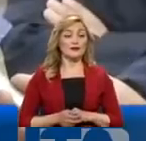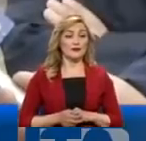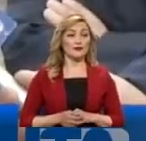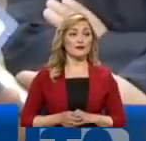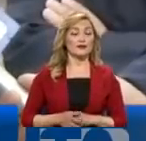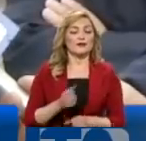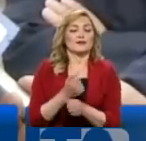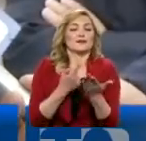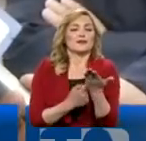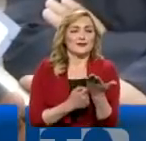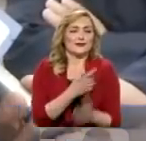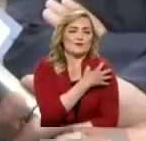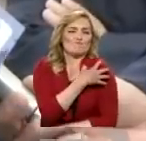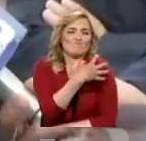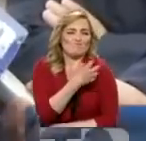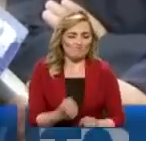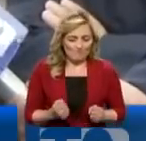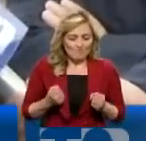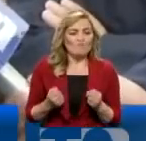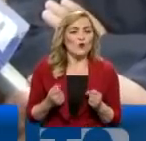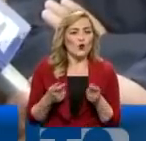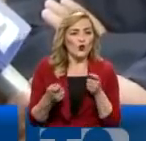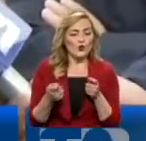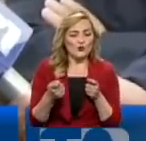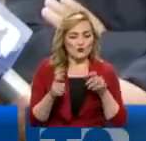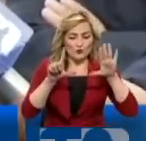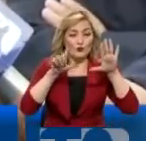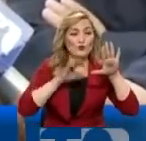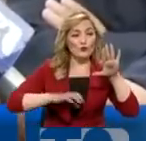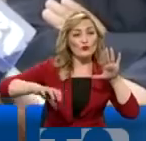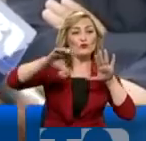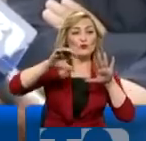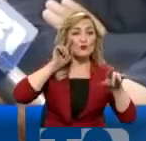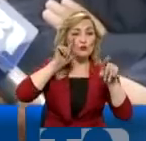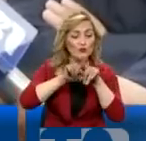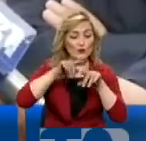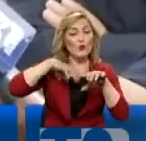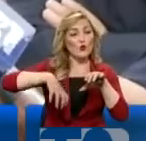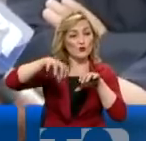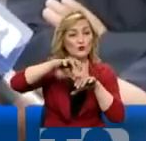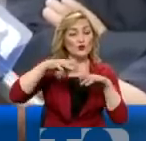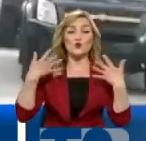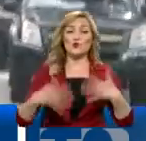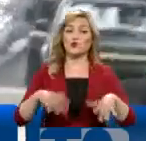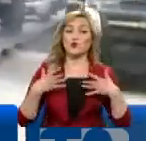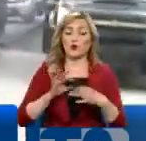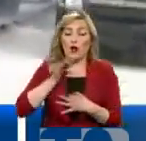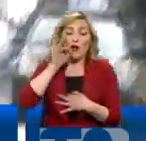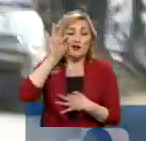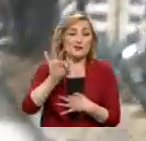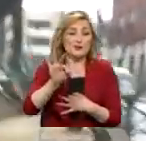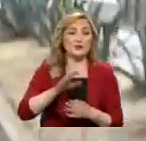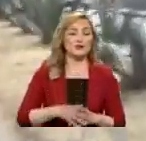vamos a hacer ahora es fortalecer los controles en estas 7 parroquias que han coincidido con parroquias que tienen altos índices de contagio.